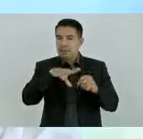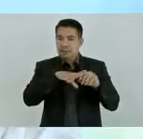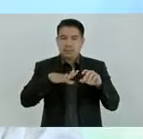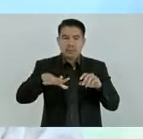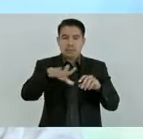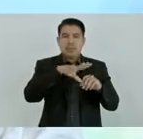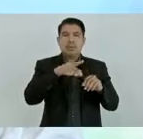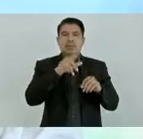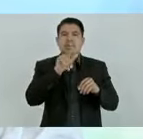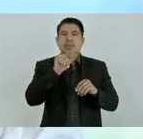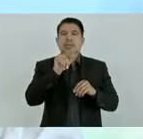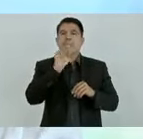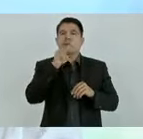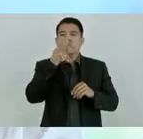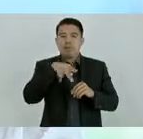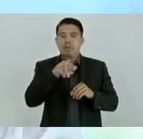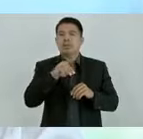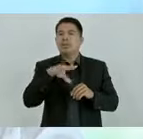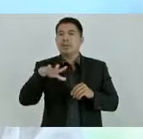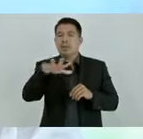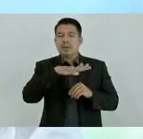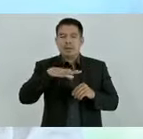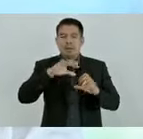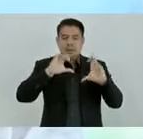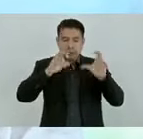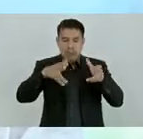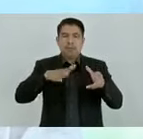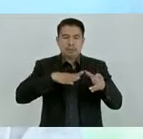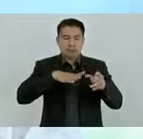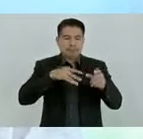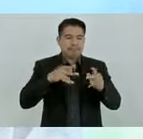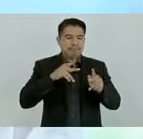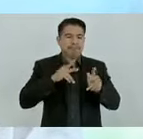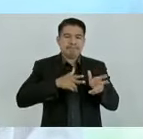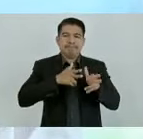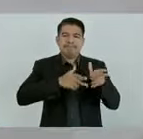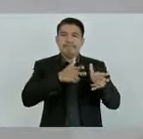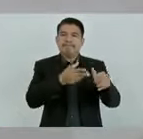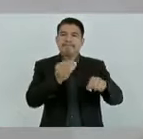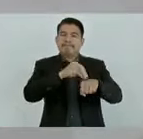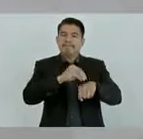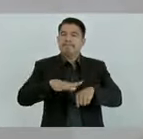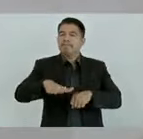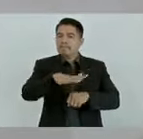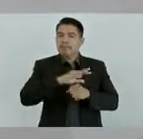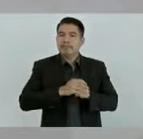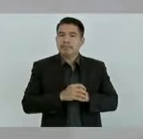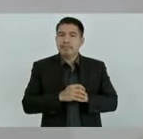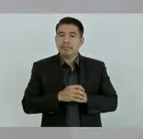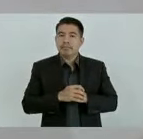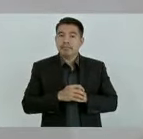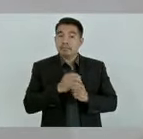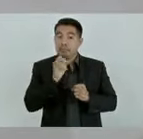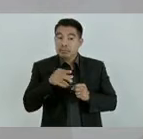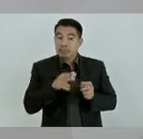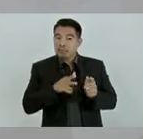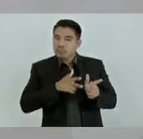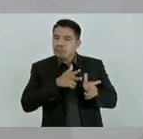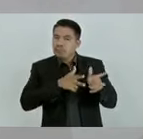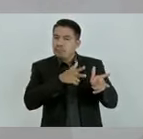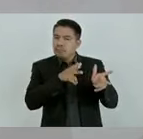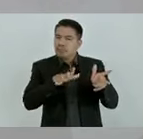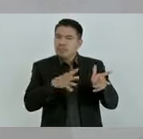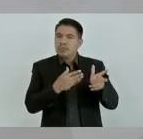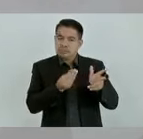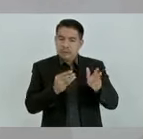Son 70 kilómetros, pero esto incluye pues la estación principal